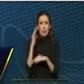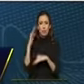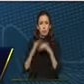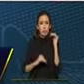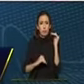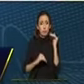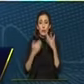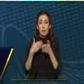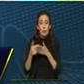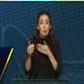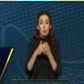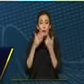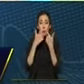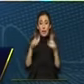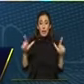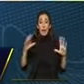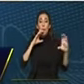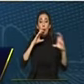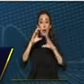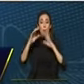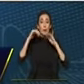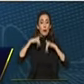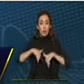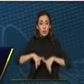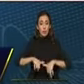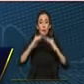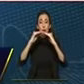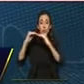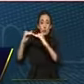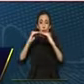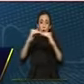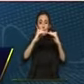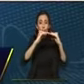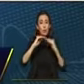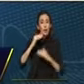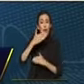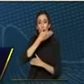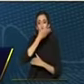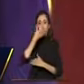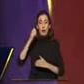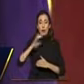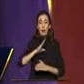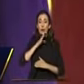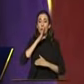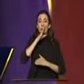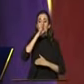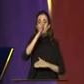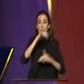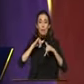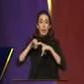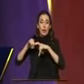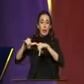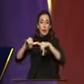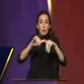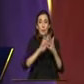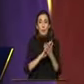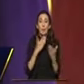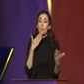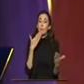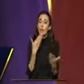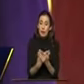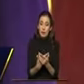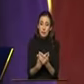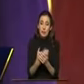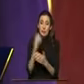nosotros, la libertad para pensar y expresar construye y mejora siempre la democracia. Gracias, hermanos